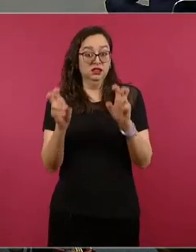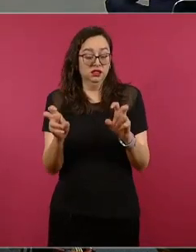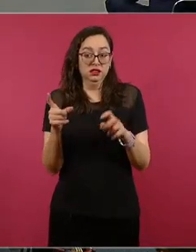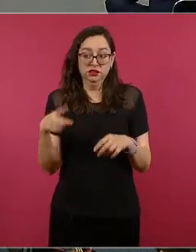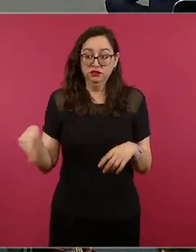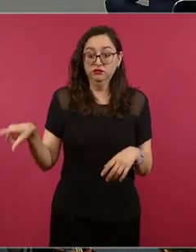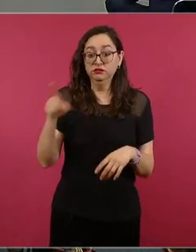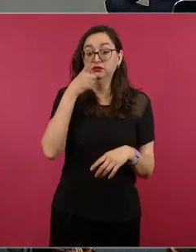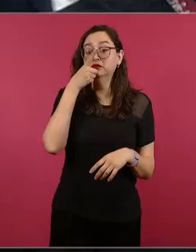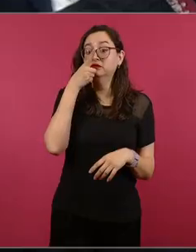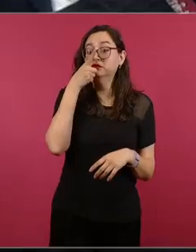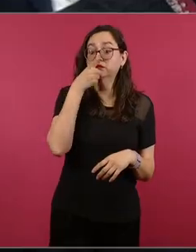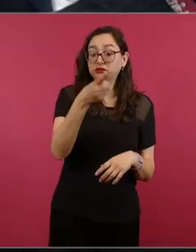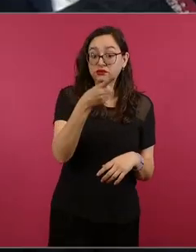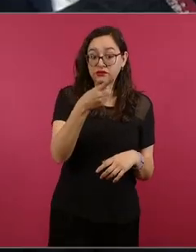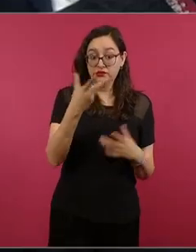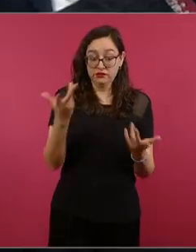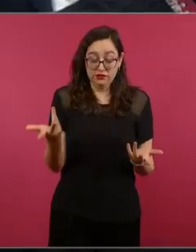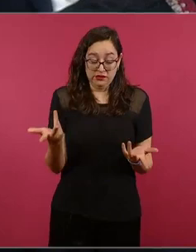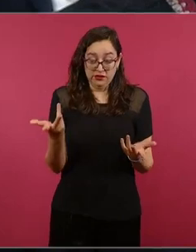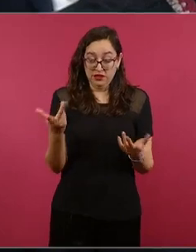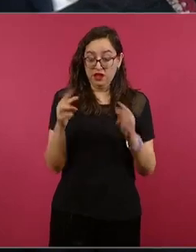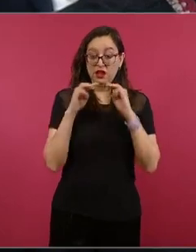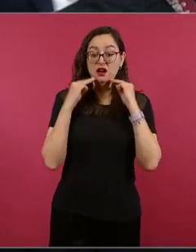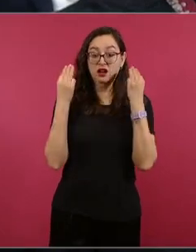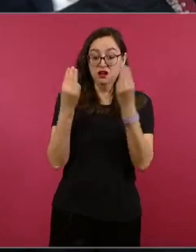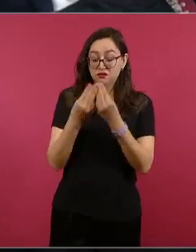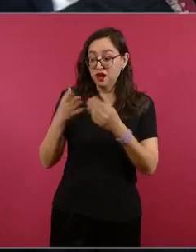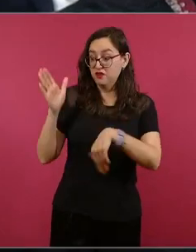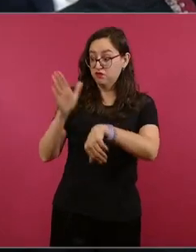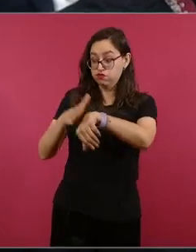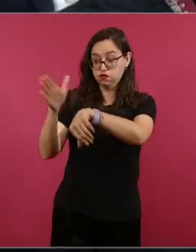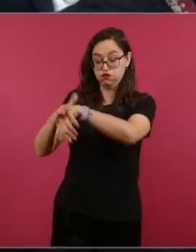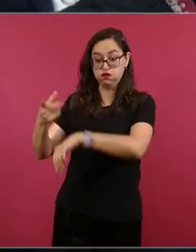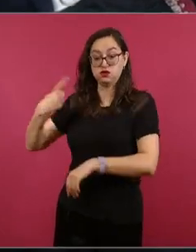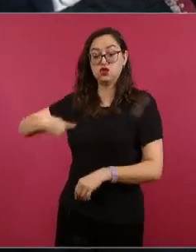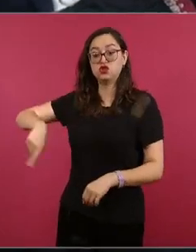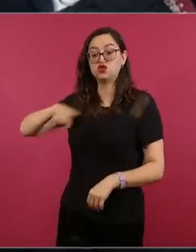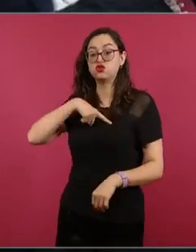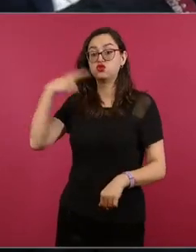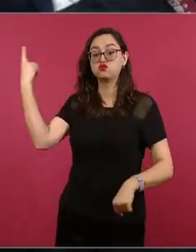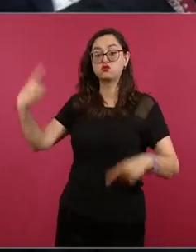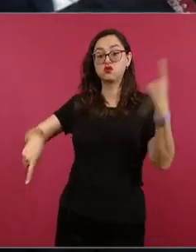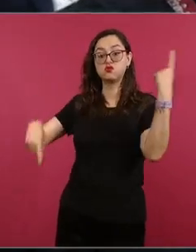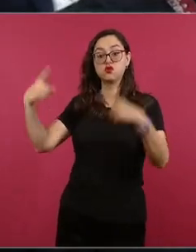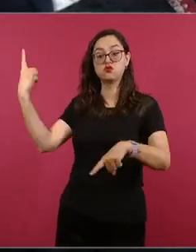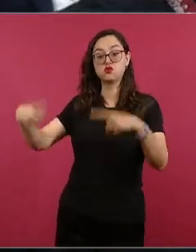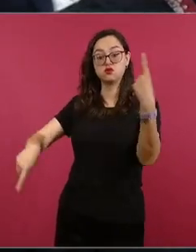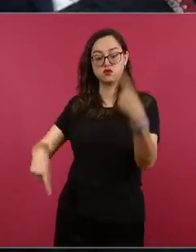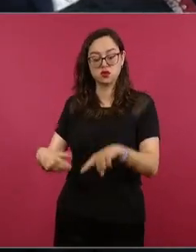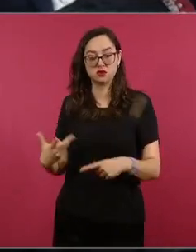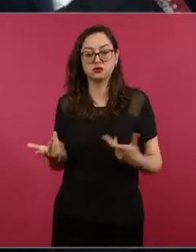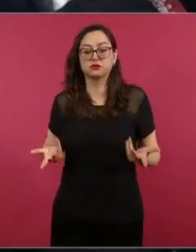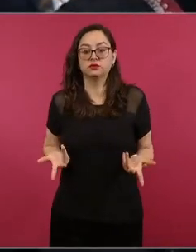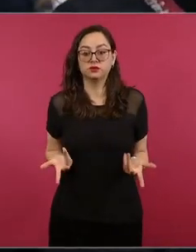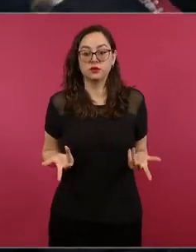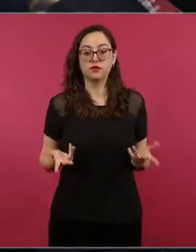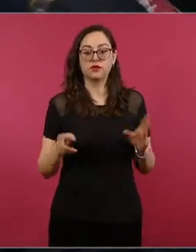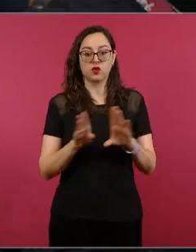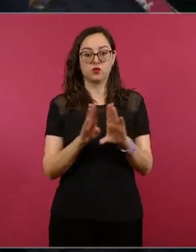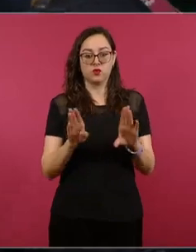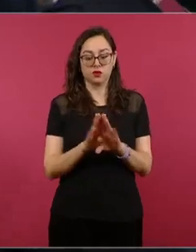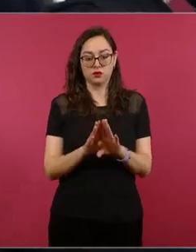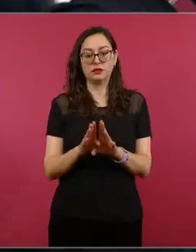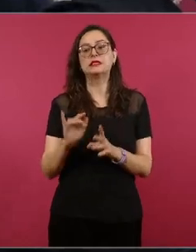poner orden a la isla, señalan a autoridades locales, y bueno, pues que también se han dado decomisos por parte de las